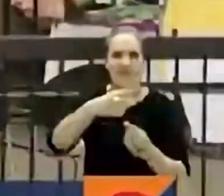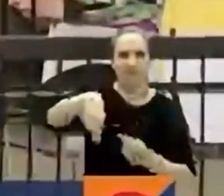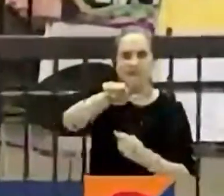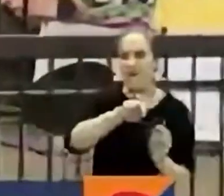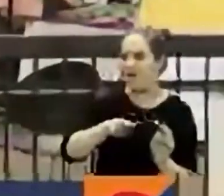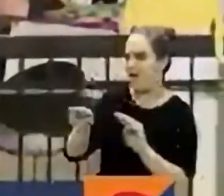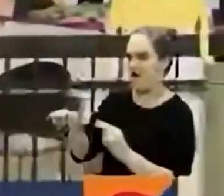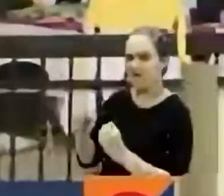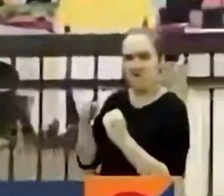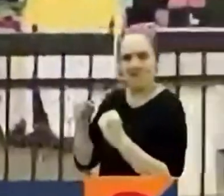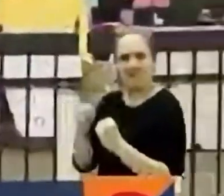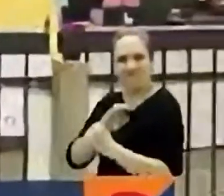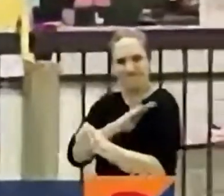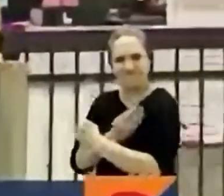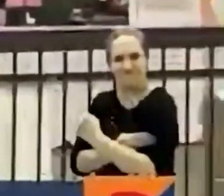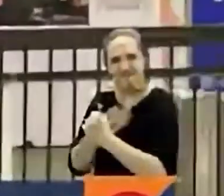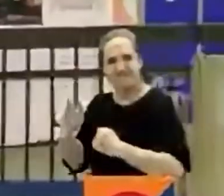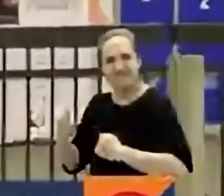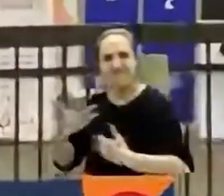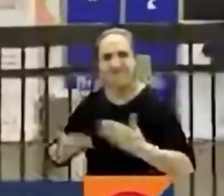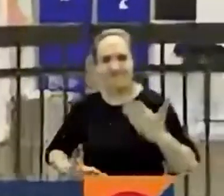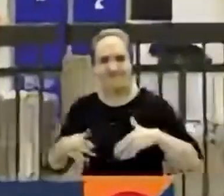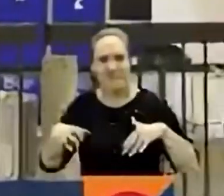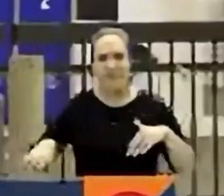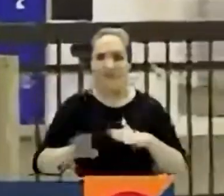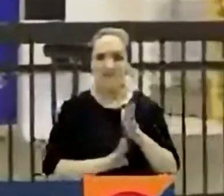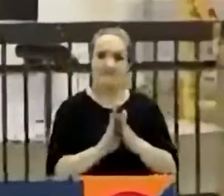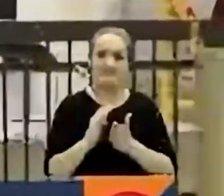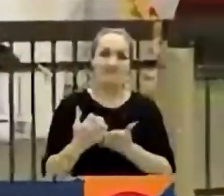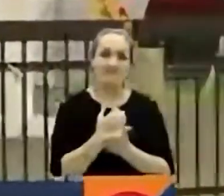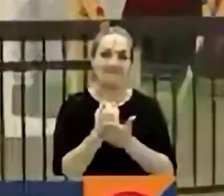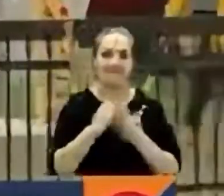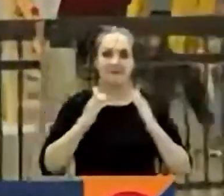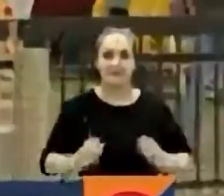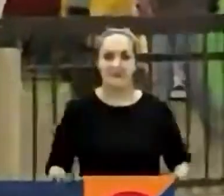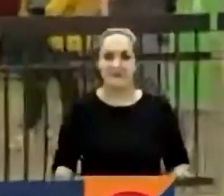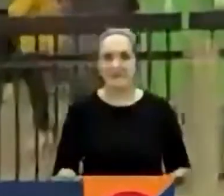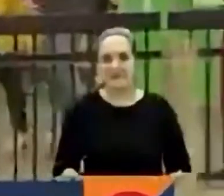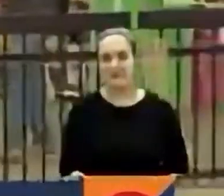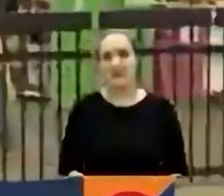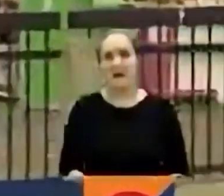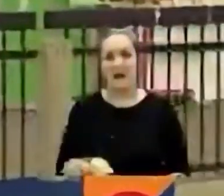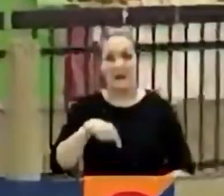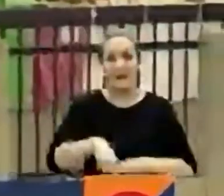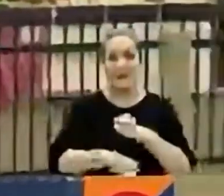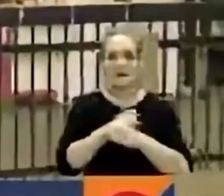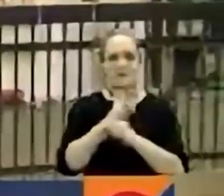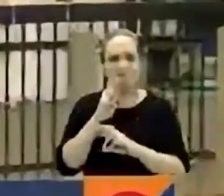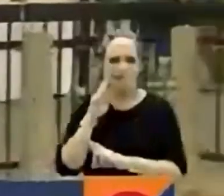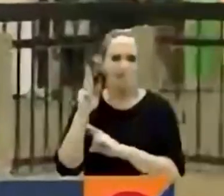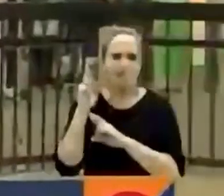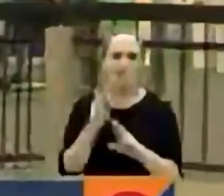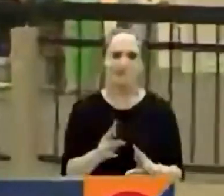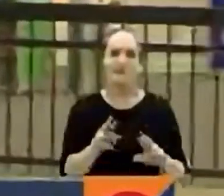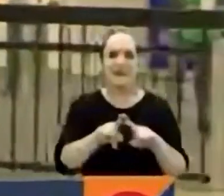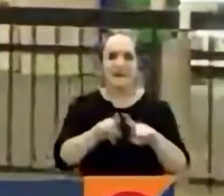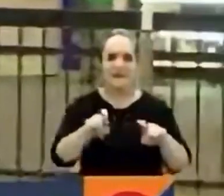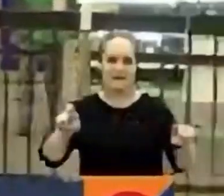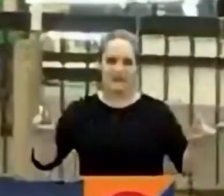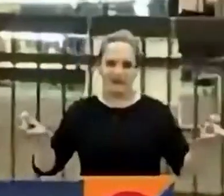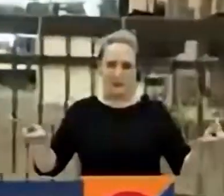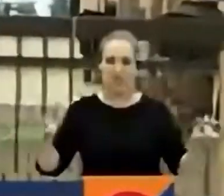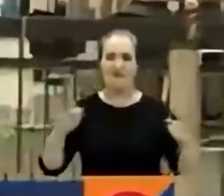empresarial, que es el que genera equidad y le permite recuperar ingresos y empleos a la ciudad. Este año la feria reconoce el valor de la diversidad y